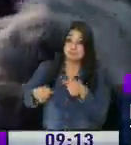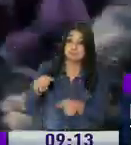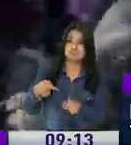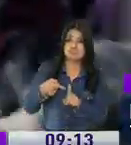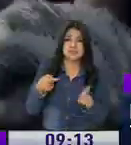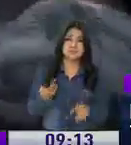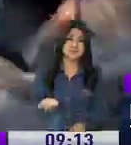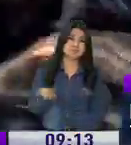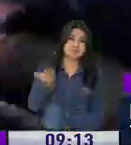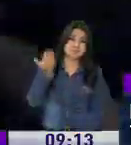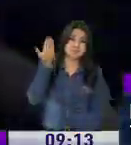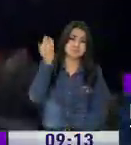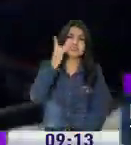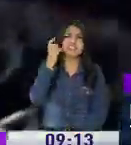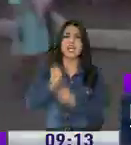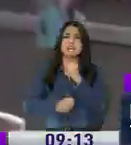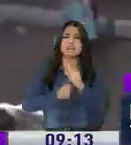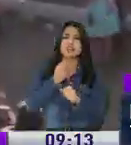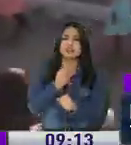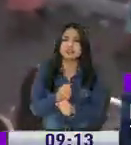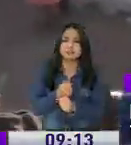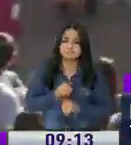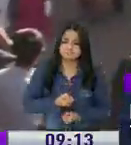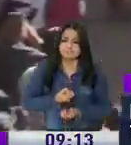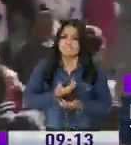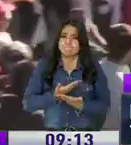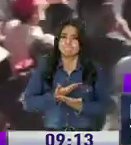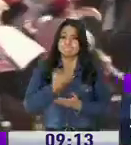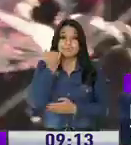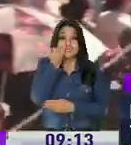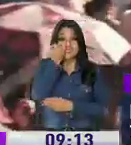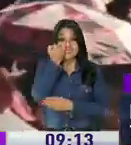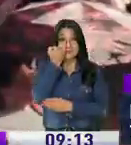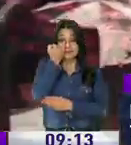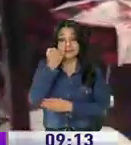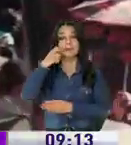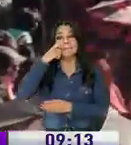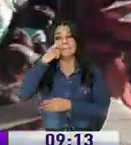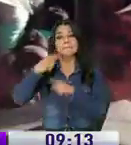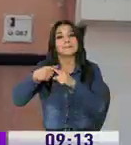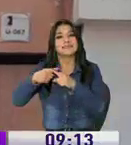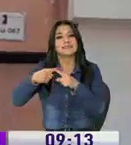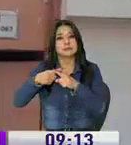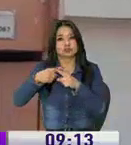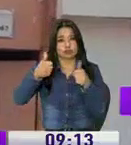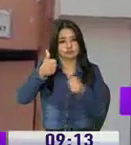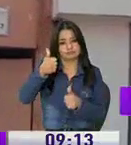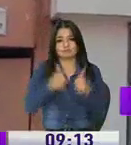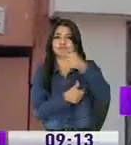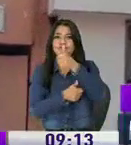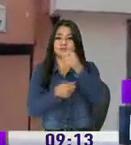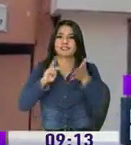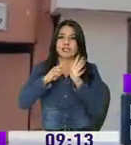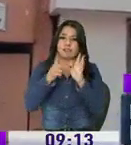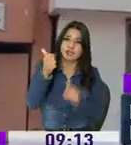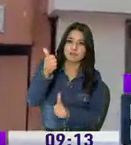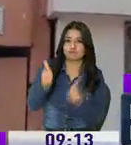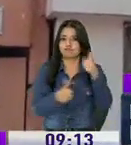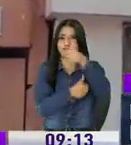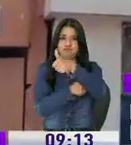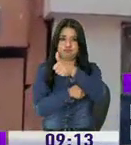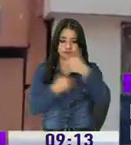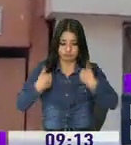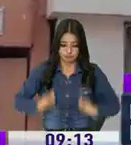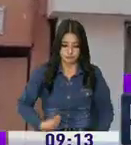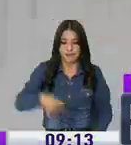hace cientos de años como una expresión de insurrección al poder mestizo por parte de los indígenas de la zona, quienes optaron por